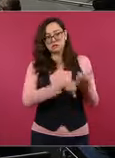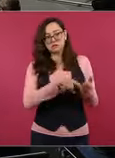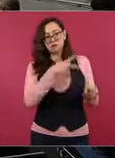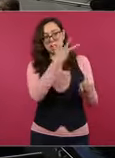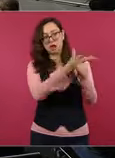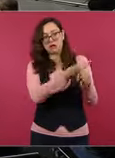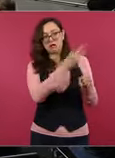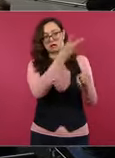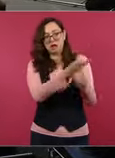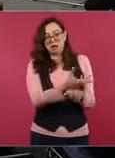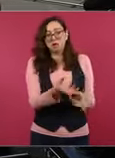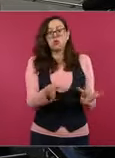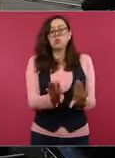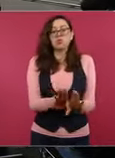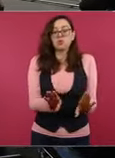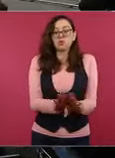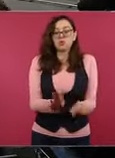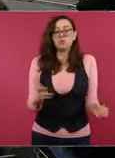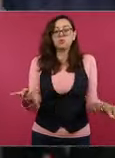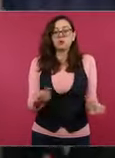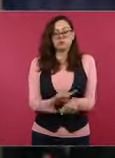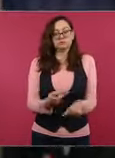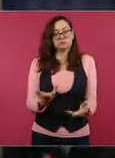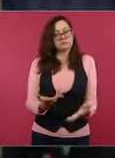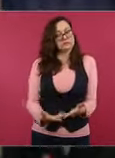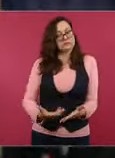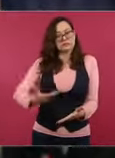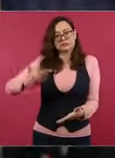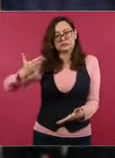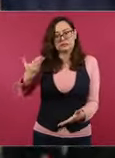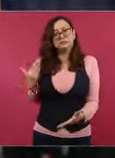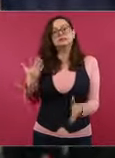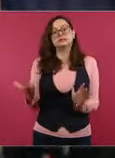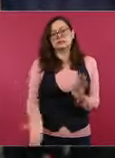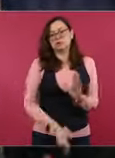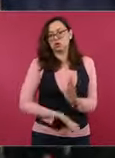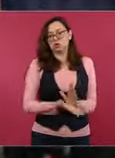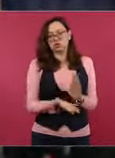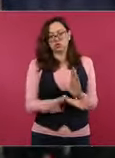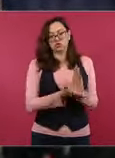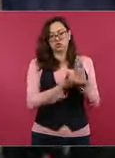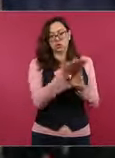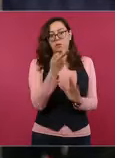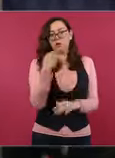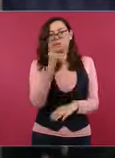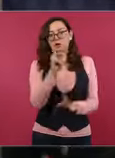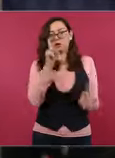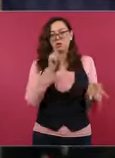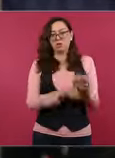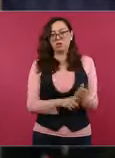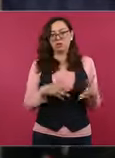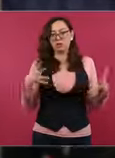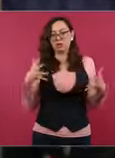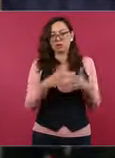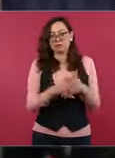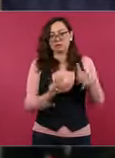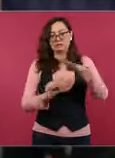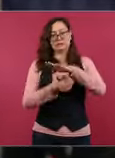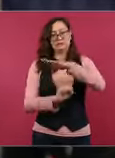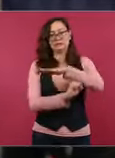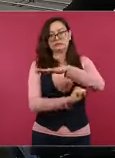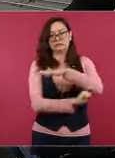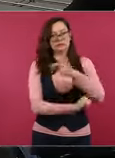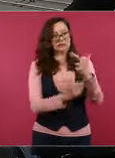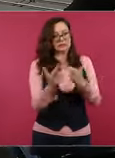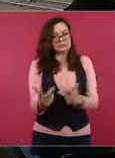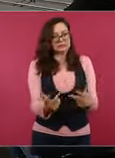que los gobiernos anteriores pues dejaron una problemática estructural incluso en las instalaciones, hasta se inunda, presidente.